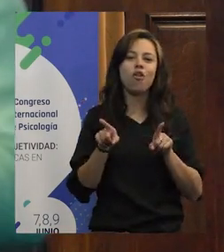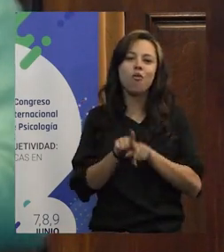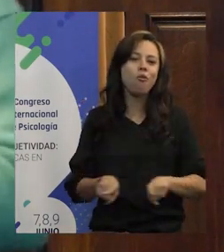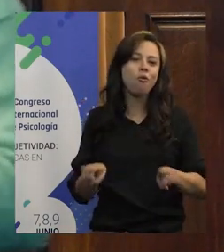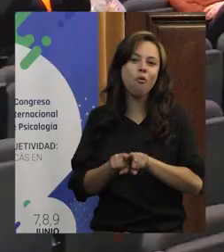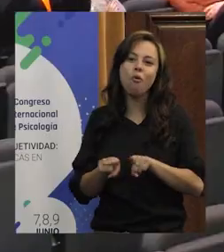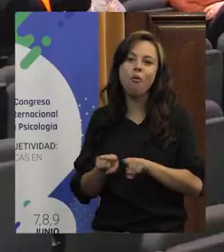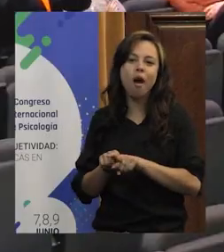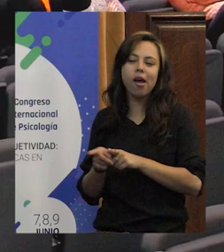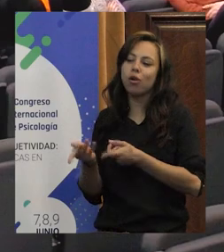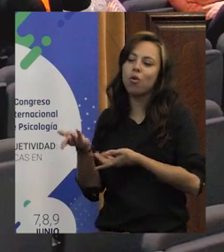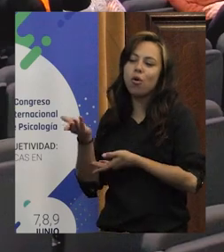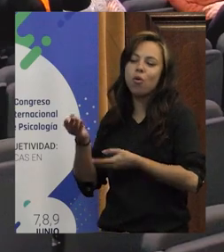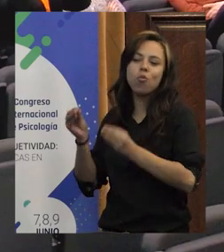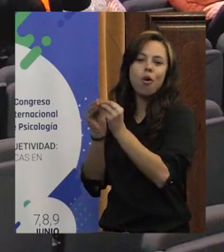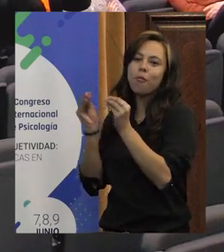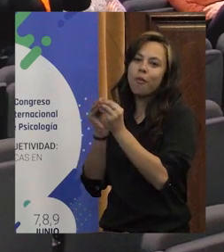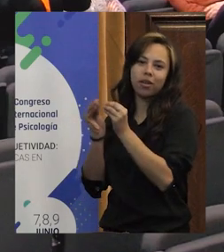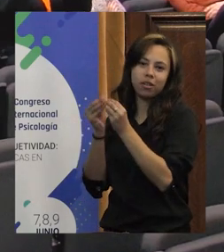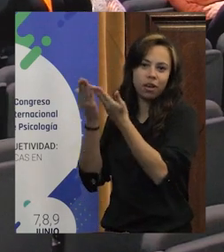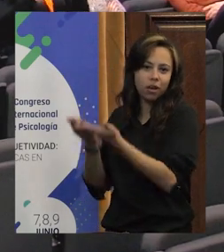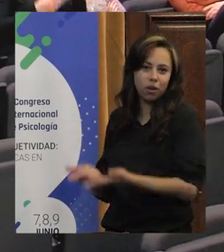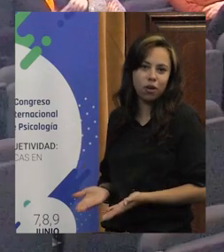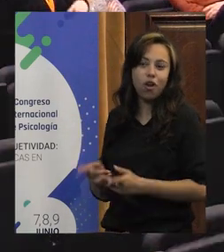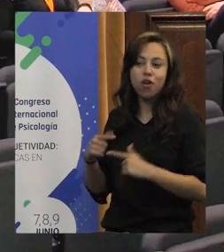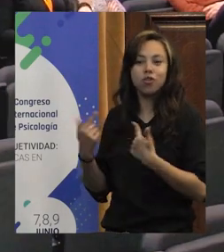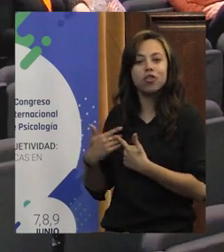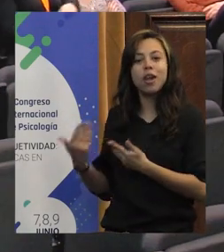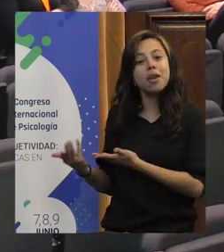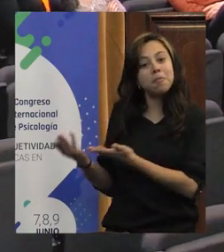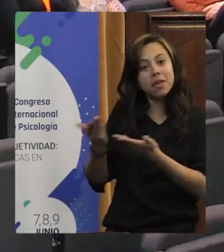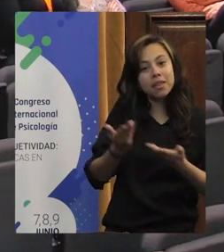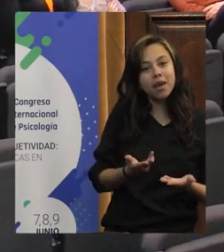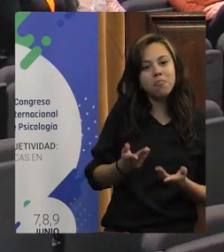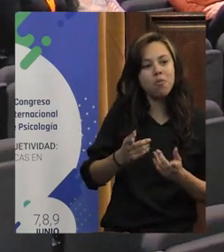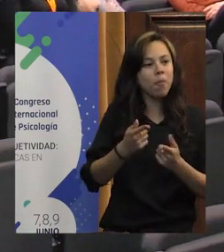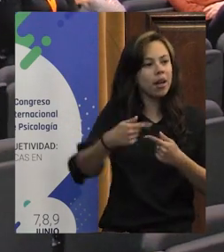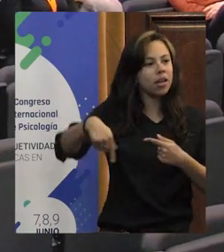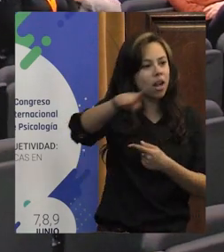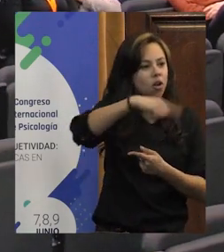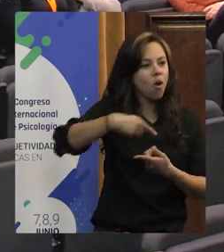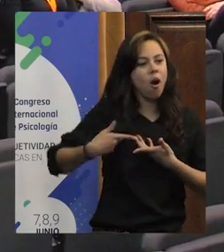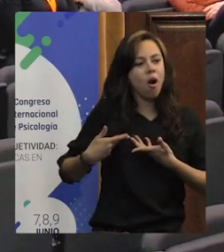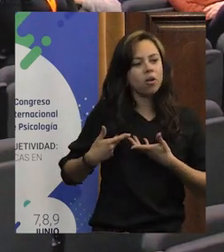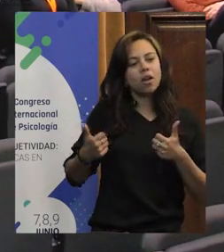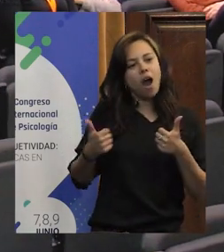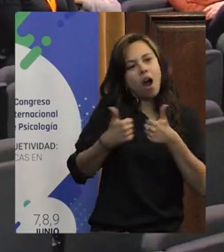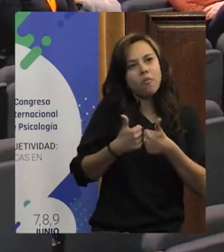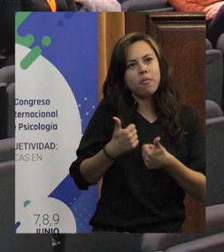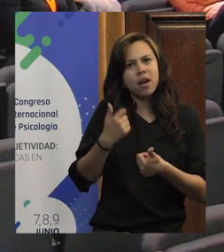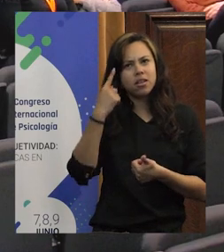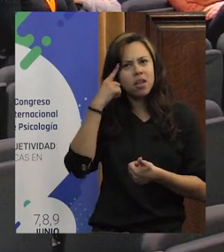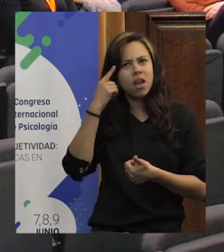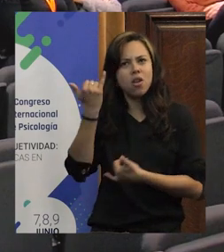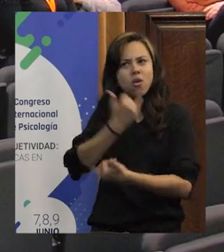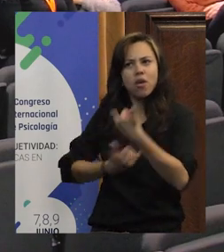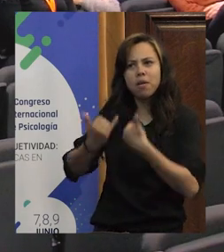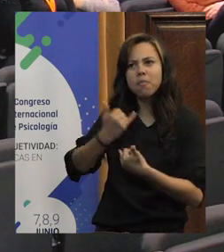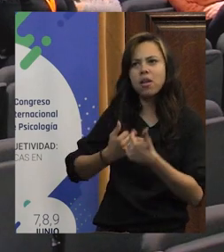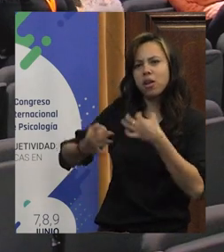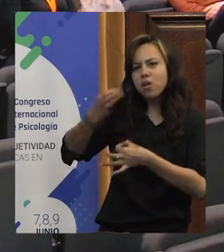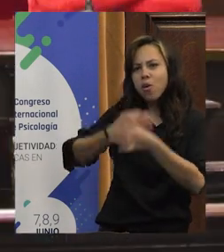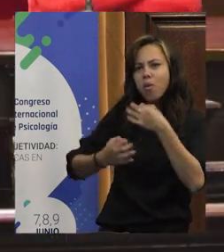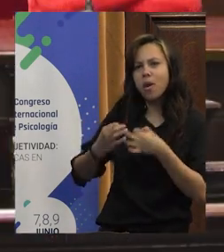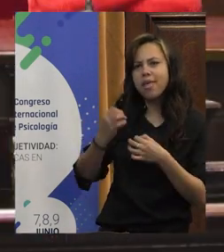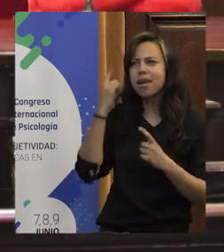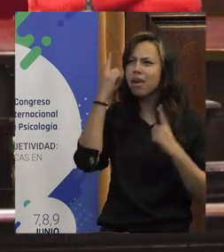en el pensamiento. A la que invitamos para que nos acompañe a pensar, que nos acompañe a reflexionar, a problematizar.